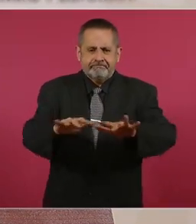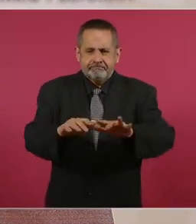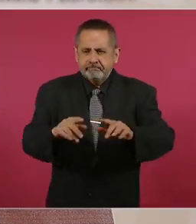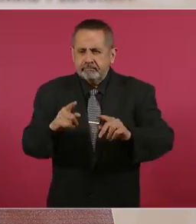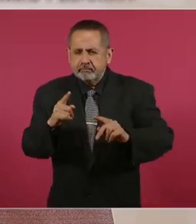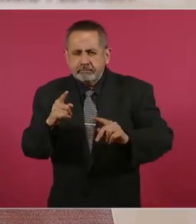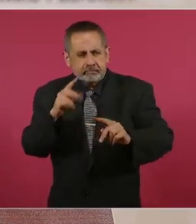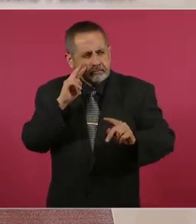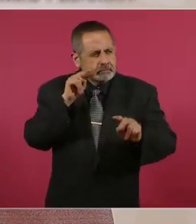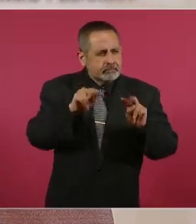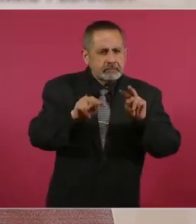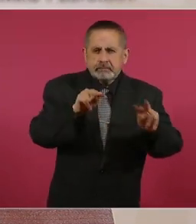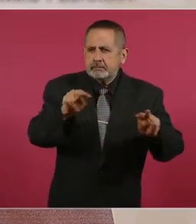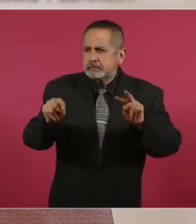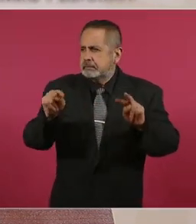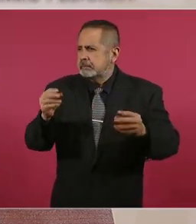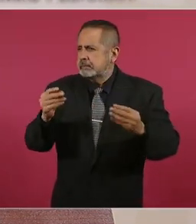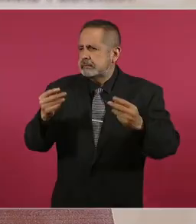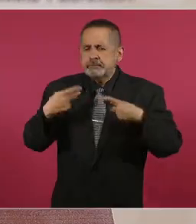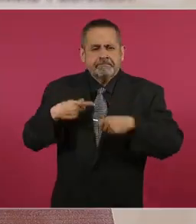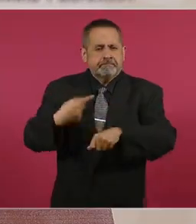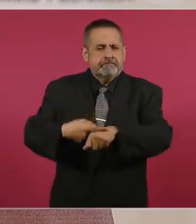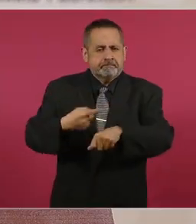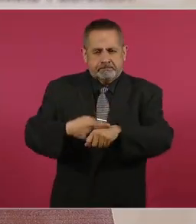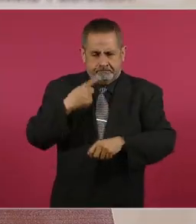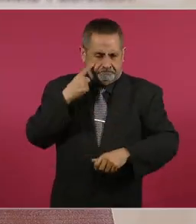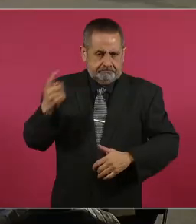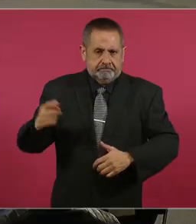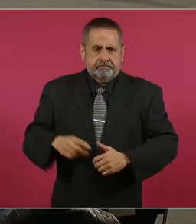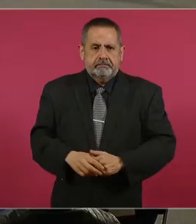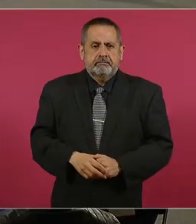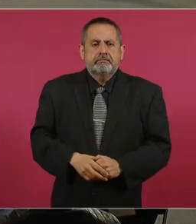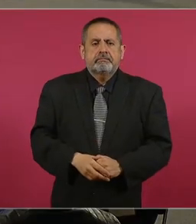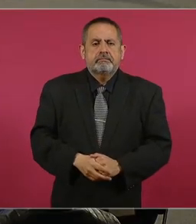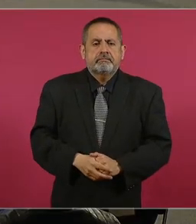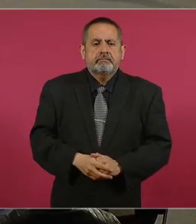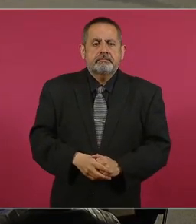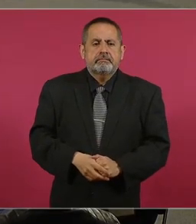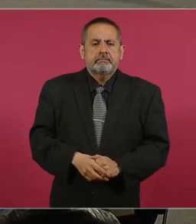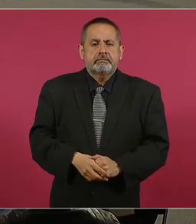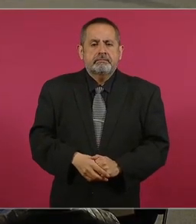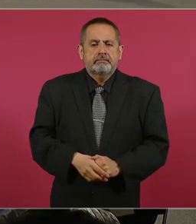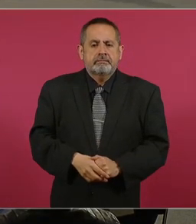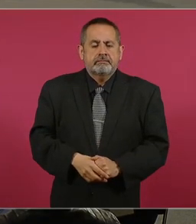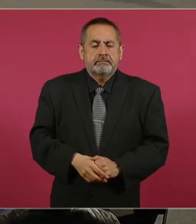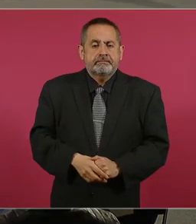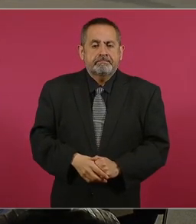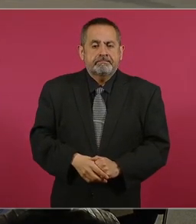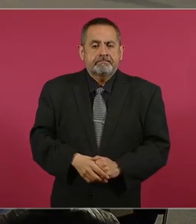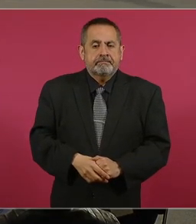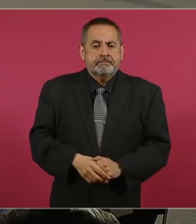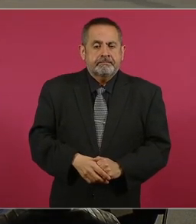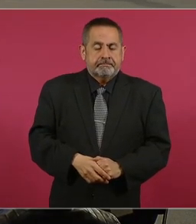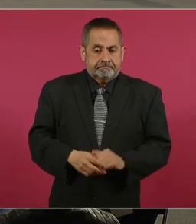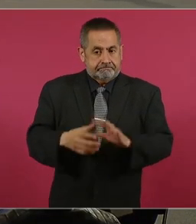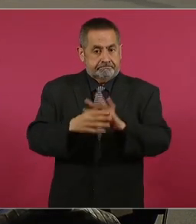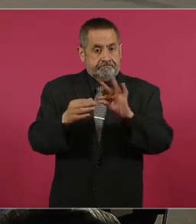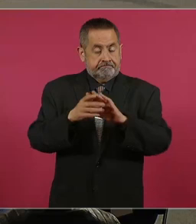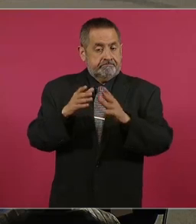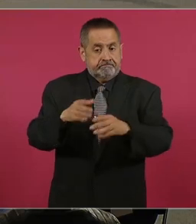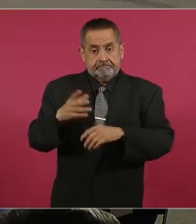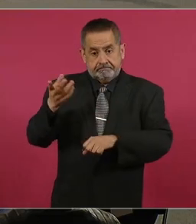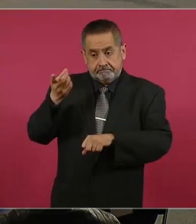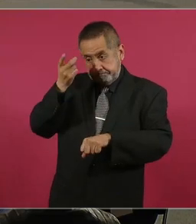el ascenso de los casos. Si me pasas la primera. Es importante, nosotros desde la Dirección General